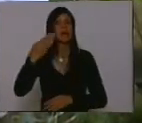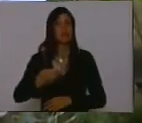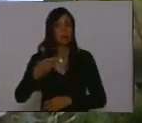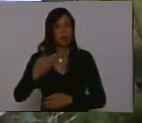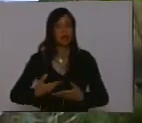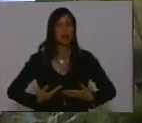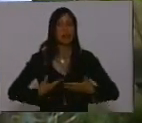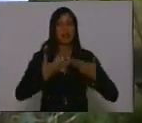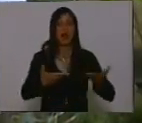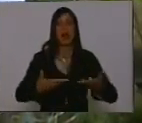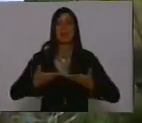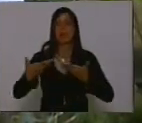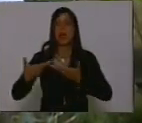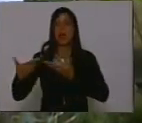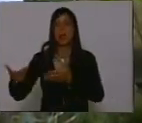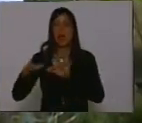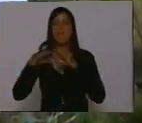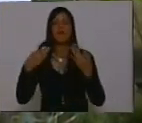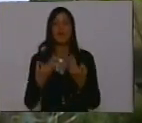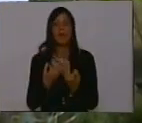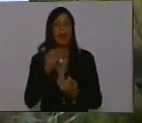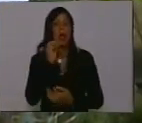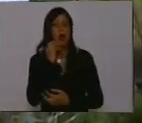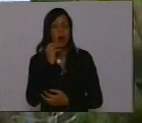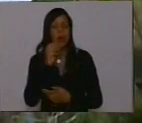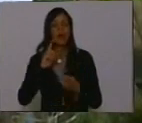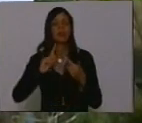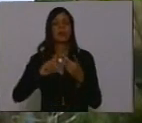para la familia joven, el acceso a la